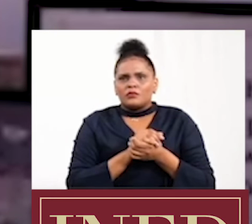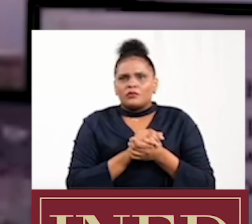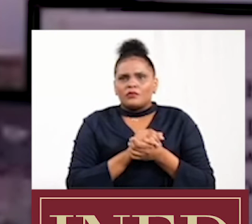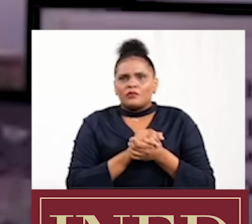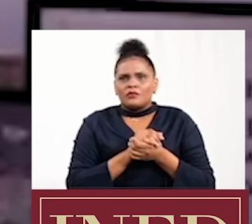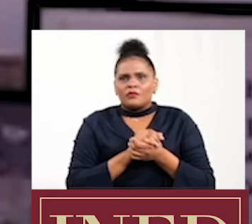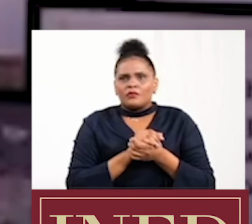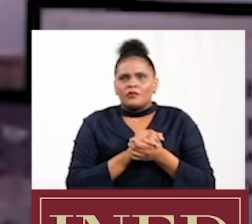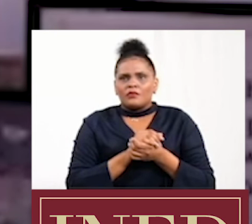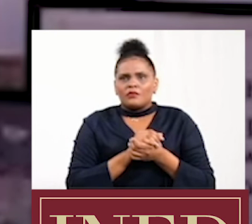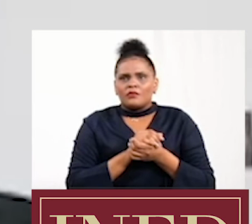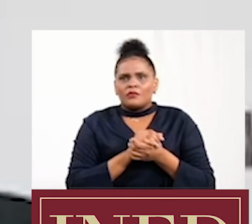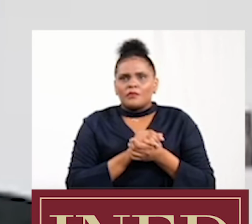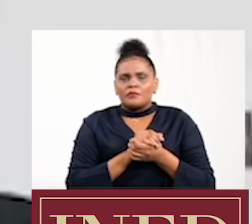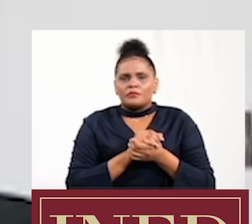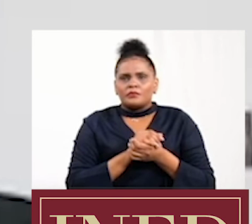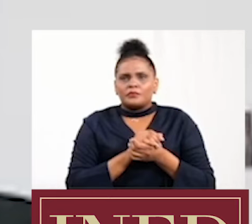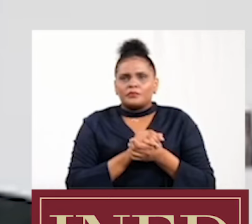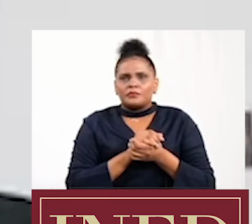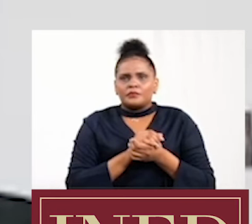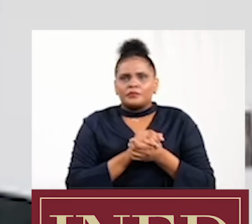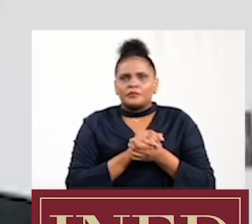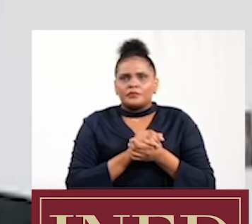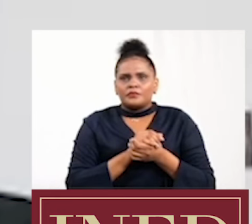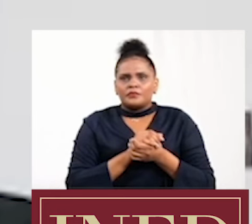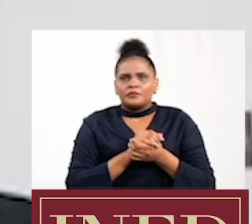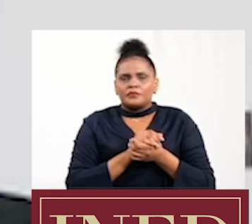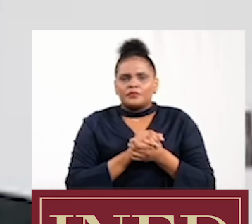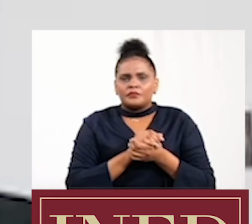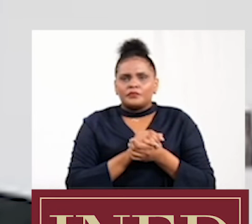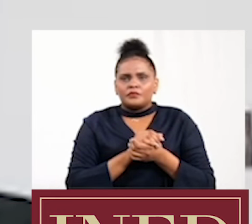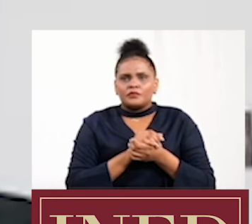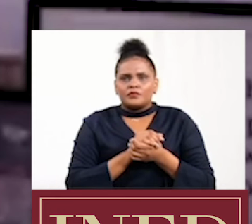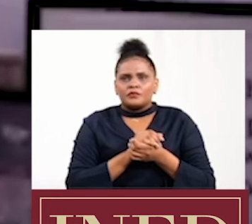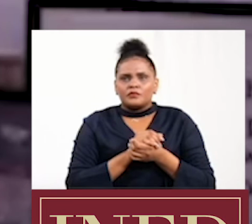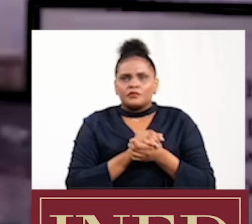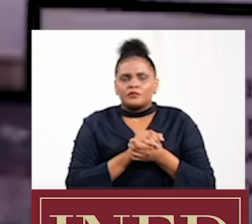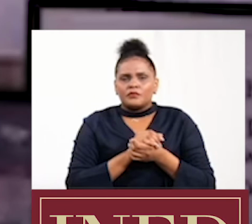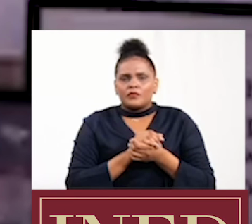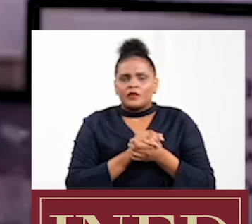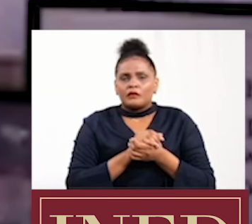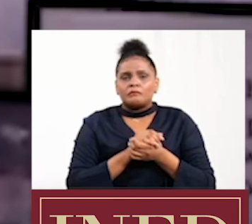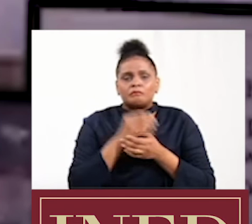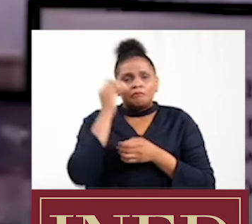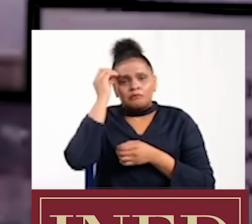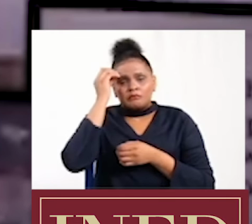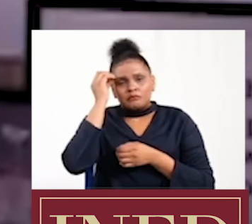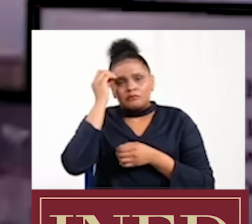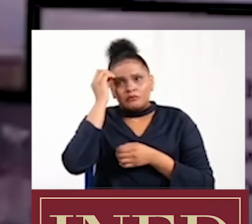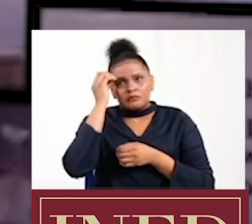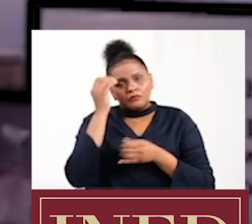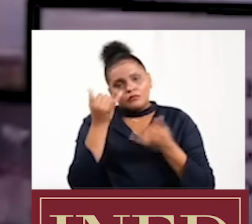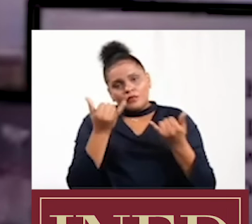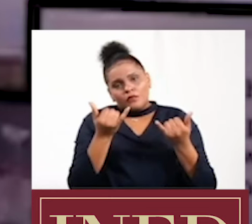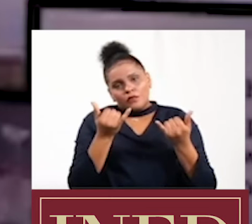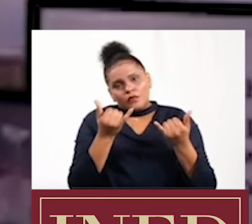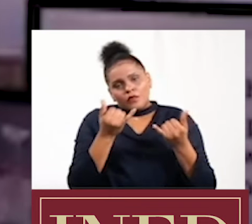escape sí yo creo que tenemos que partir de lo